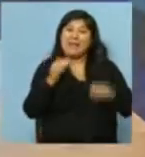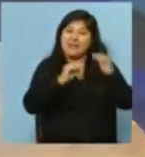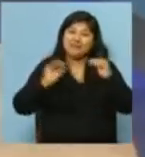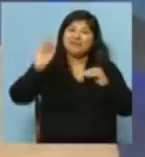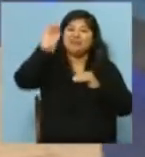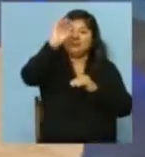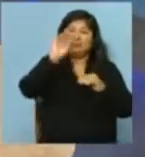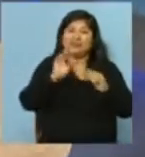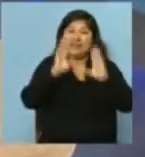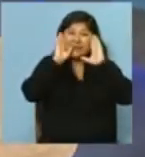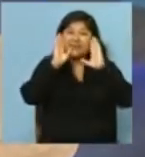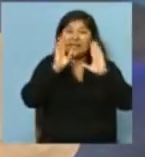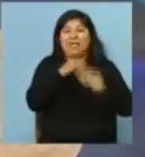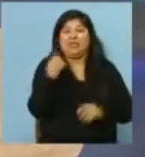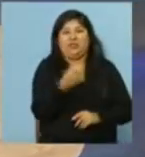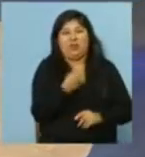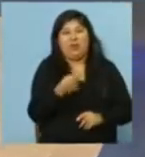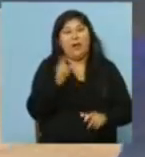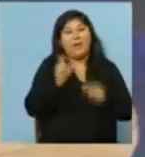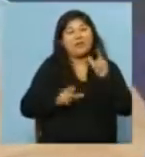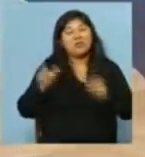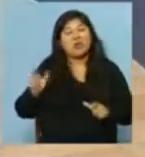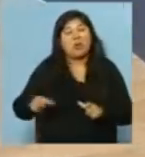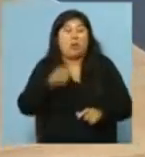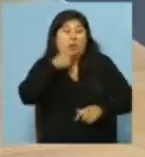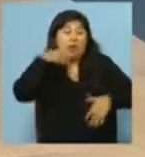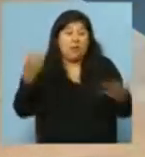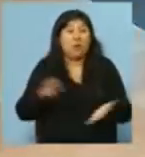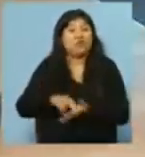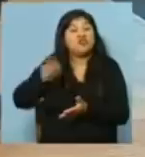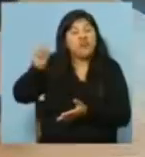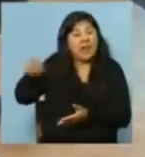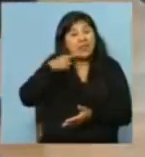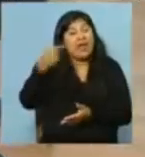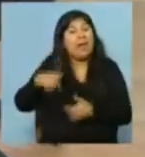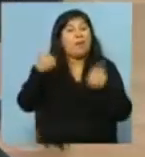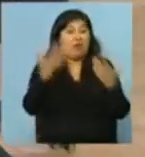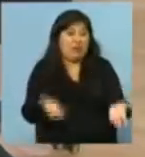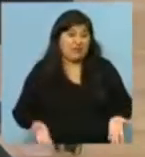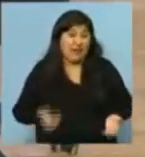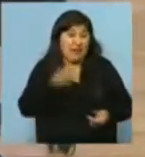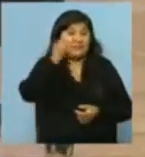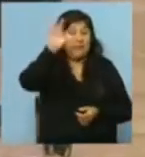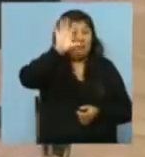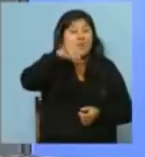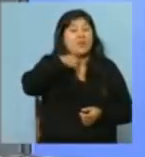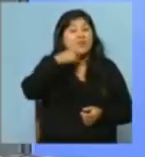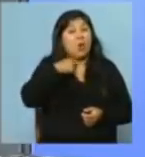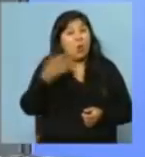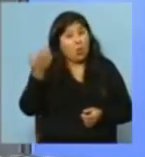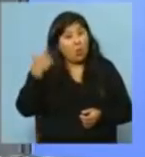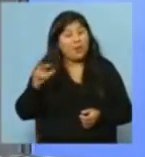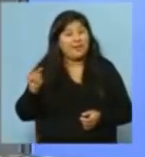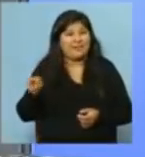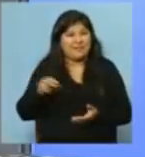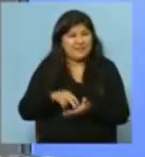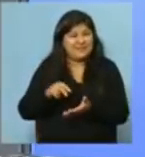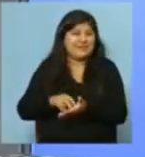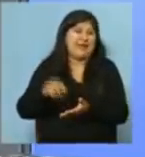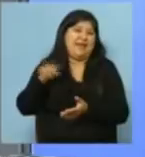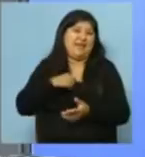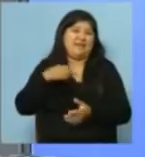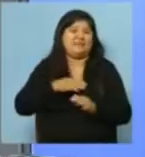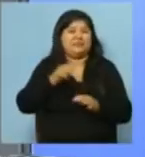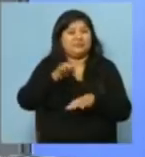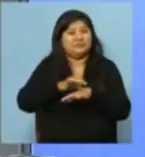siendo aprovechado Quizás por provincias vecinas como era salta porque Bueno antes del 2015 hasta se hacía difícil llegar a Jujuy pensar que tener que llegar a